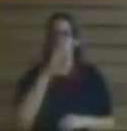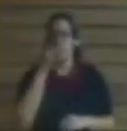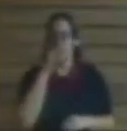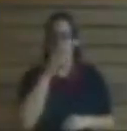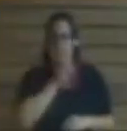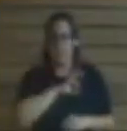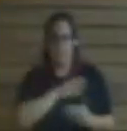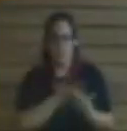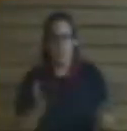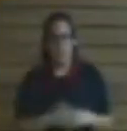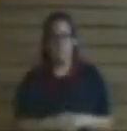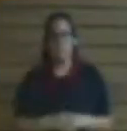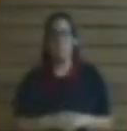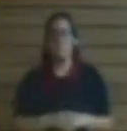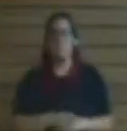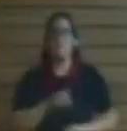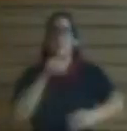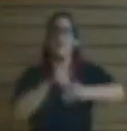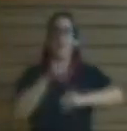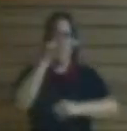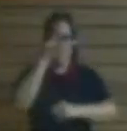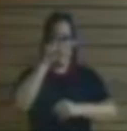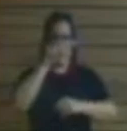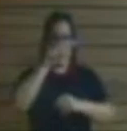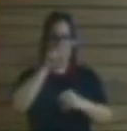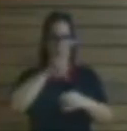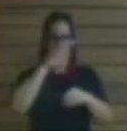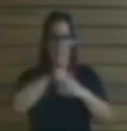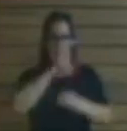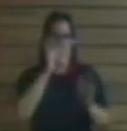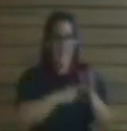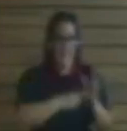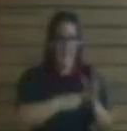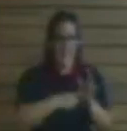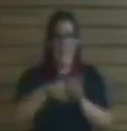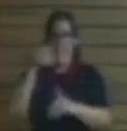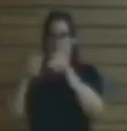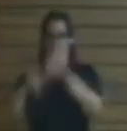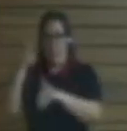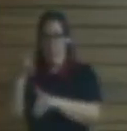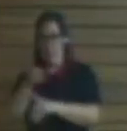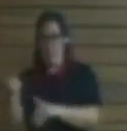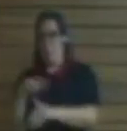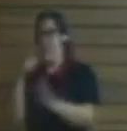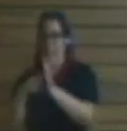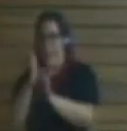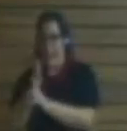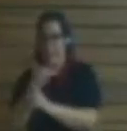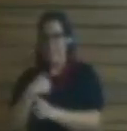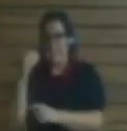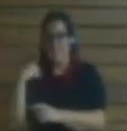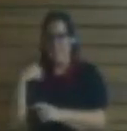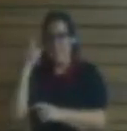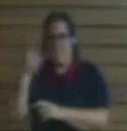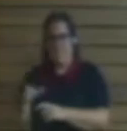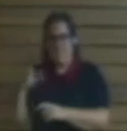es legal el referéndum ilegal de Puigdemont. Eso es lo que acaba de decir. ¿Usted se ha dado cuenta de lo que acaba de decir?